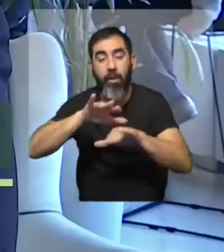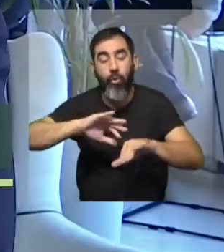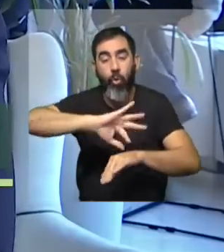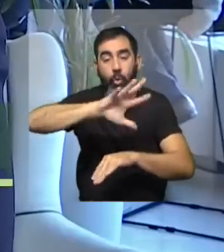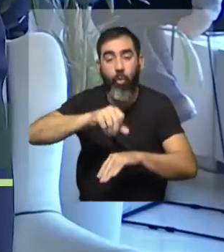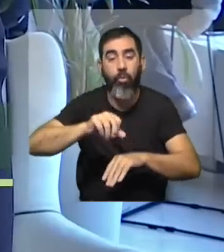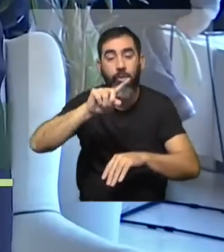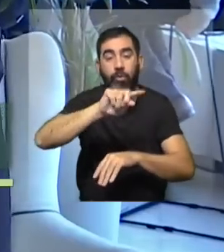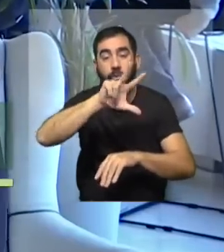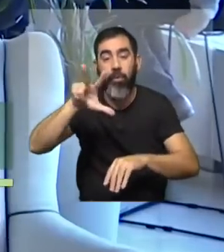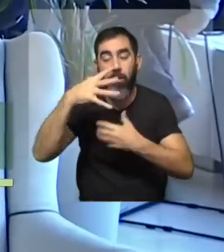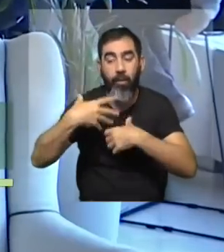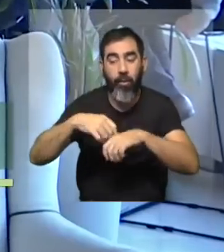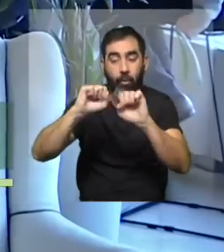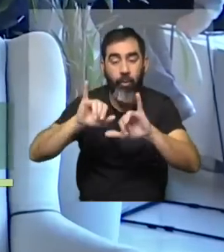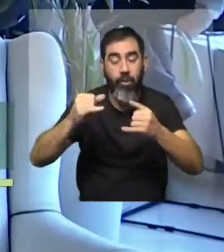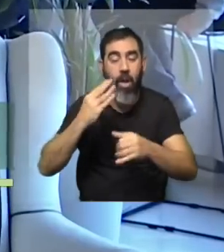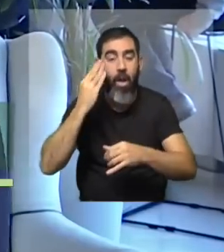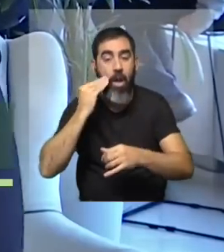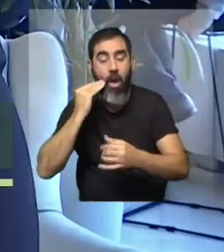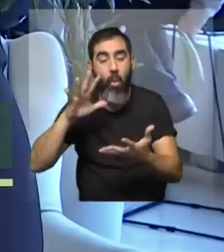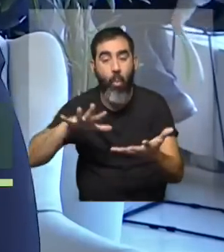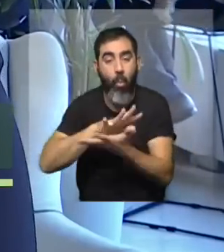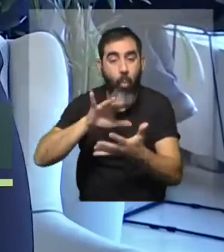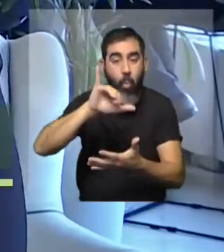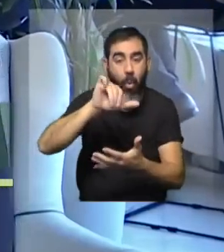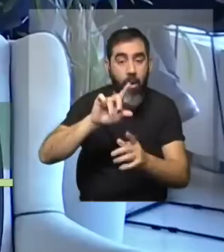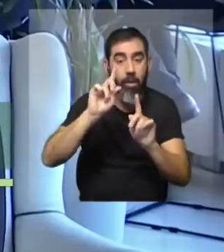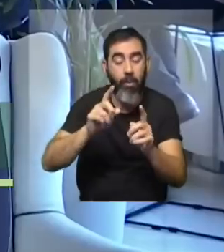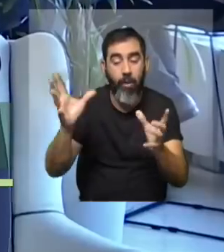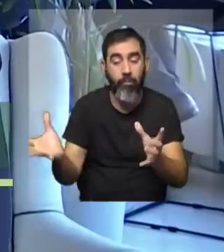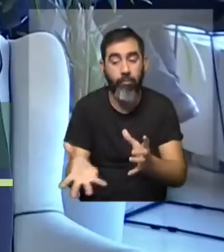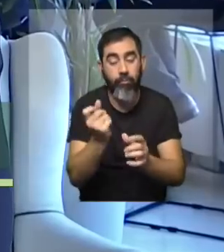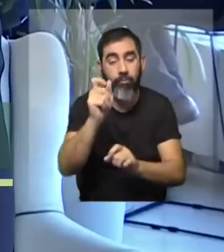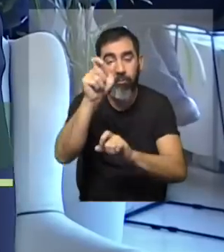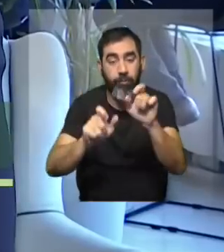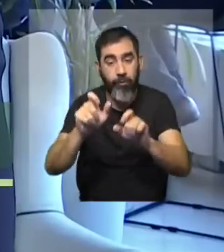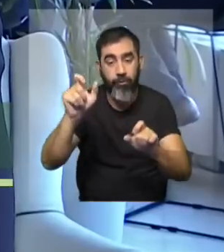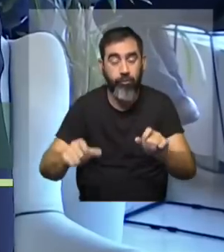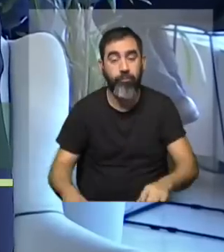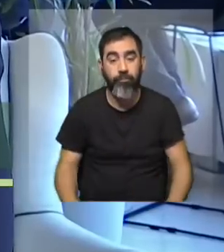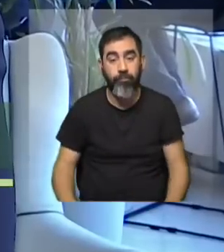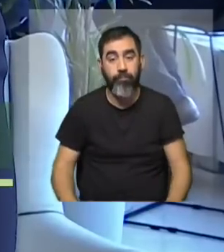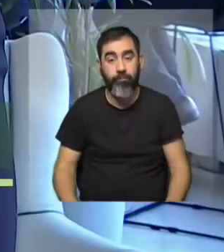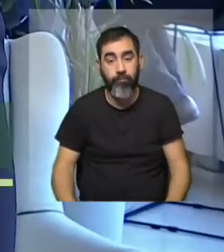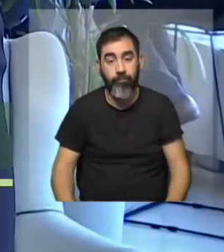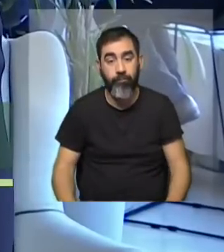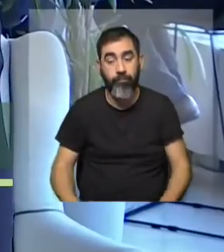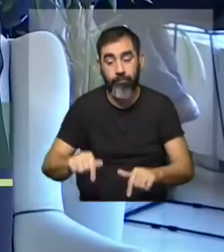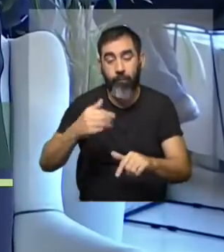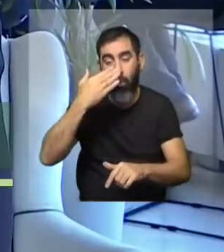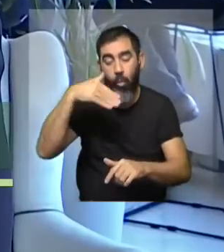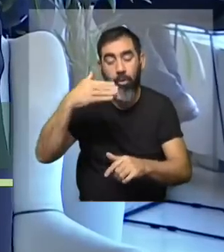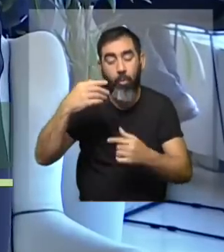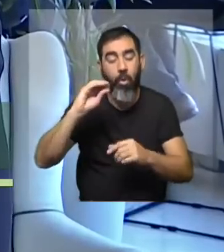133 encontró las encontraron las abuelas de Plaza de Mayo pero también lo encontró el conjunto de la comunidad y del pueblo y el encuentro de este último